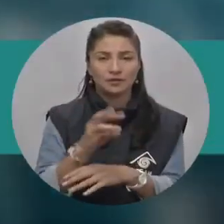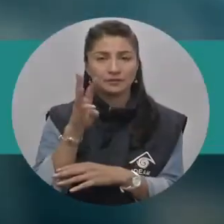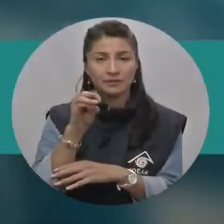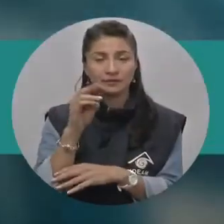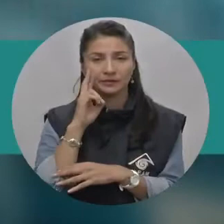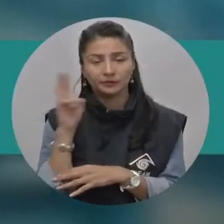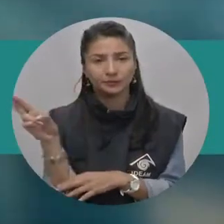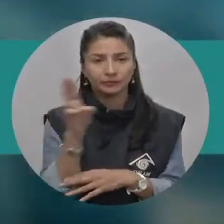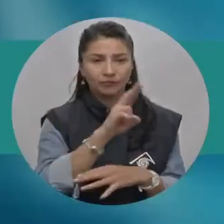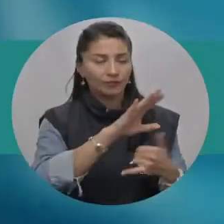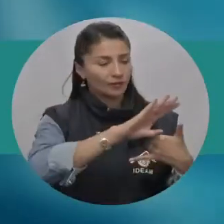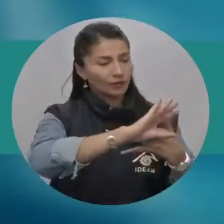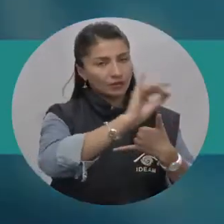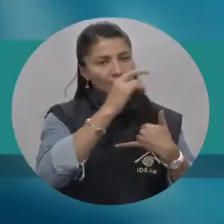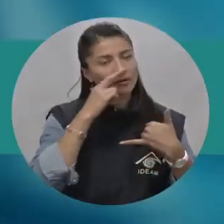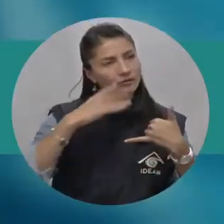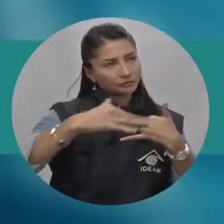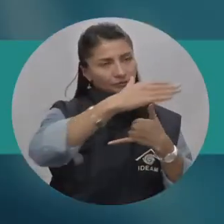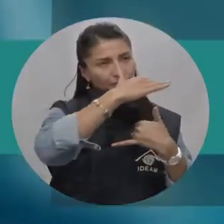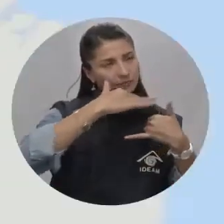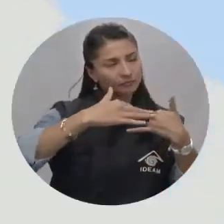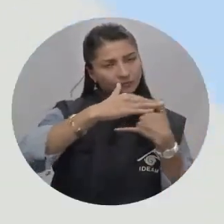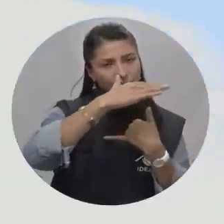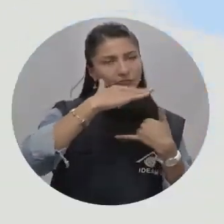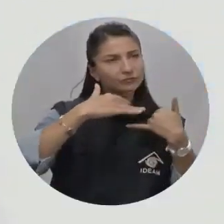Pronóstico del tiempo para la tarde del martes.